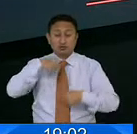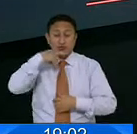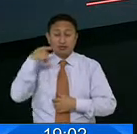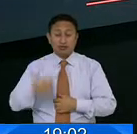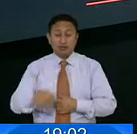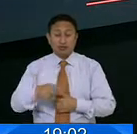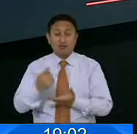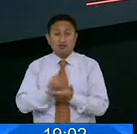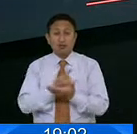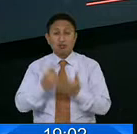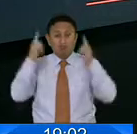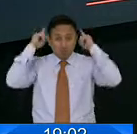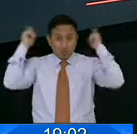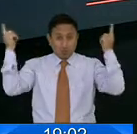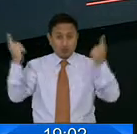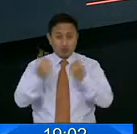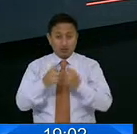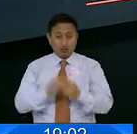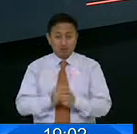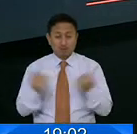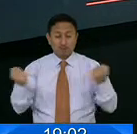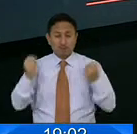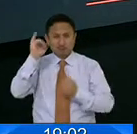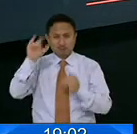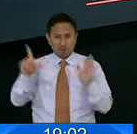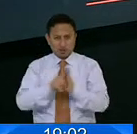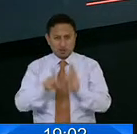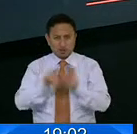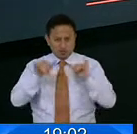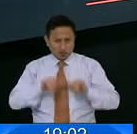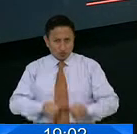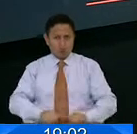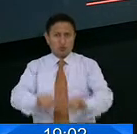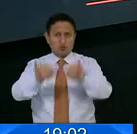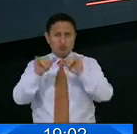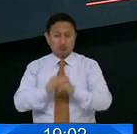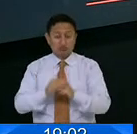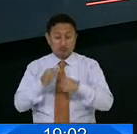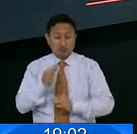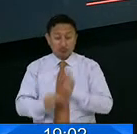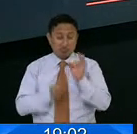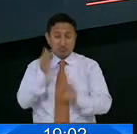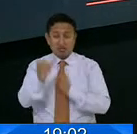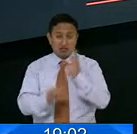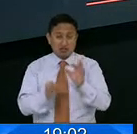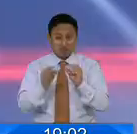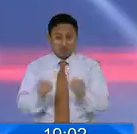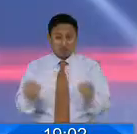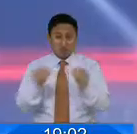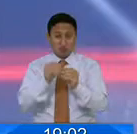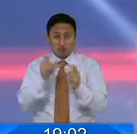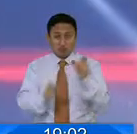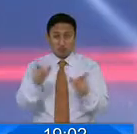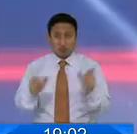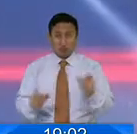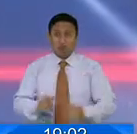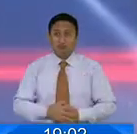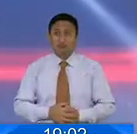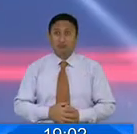feriado de Semana Santa. Las fiestas clandestinas continúan a pesar del incremento de casos de COVID-19.